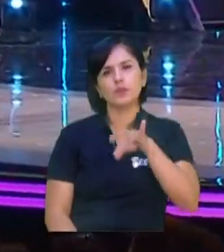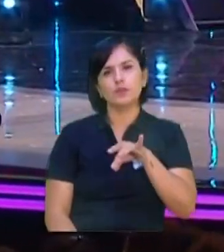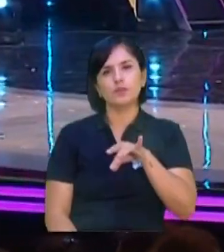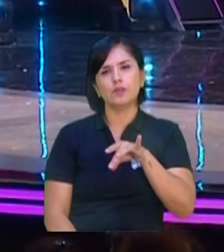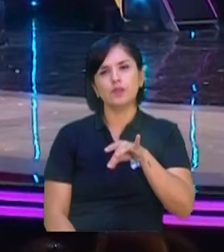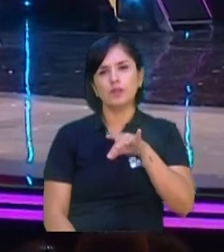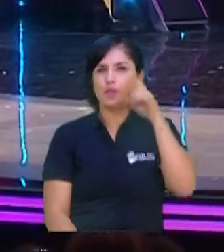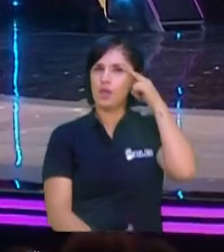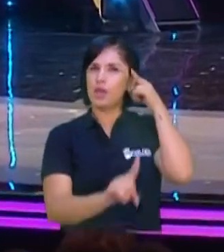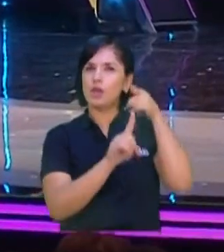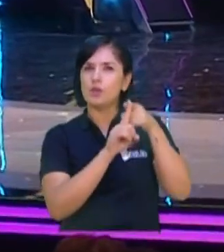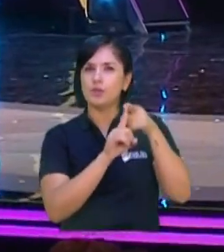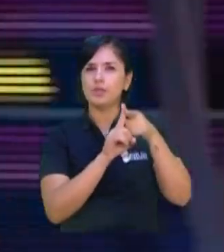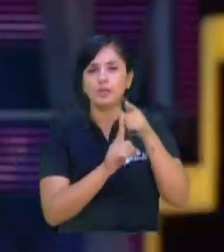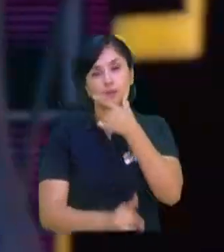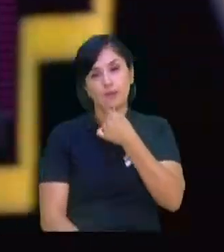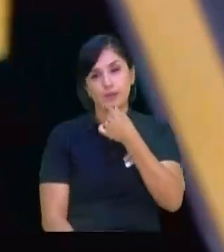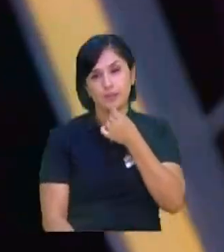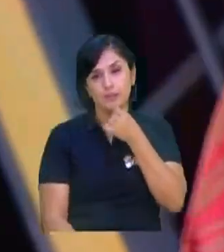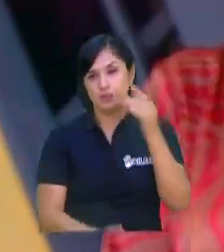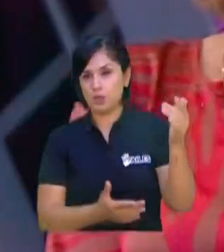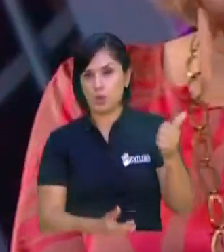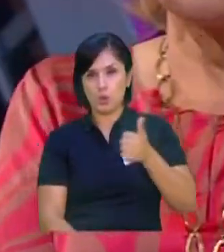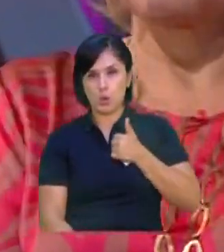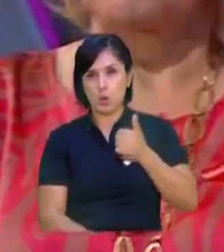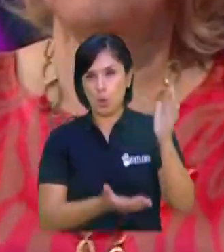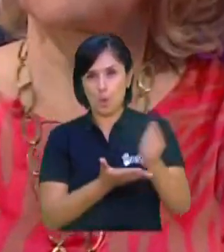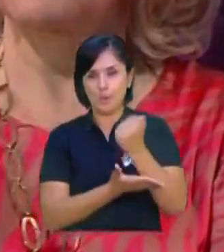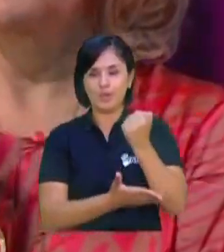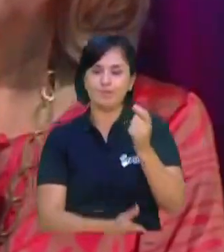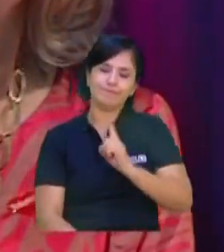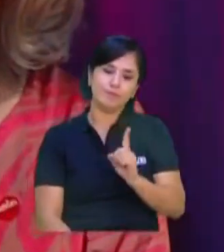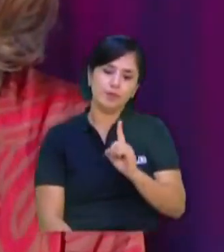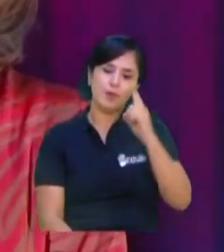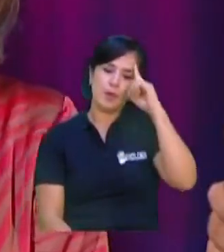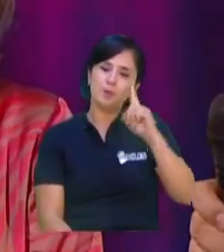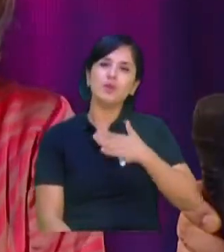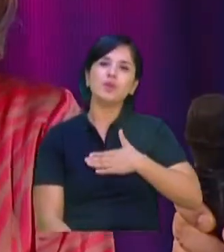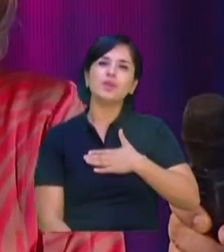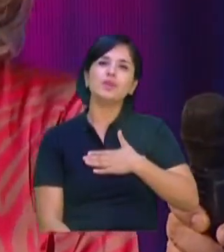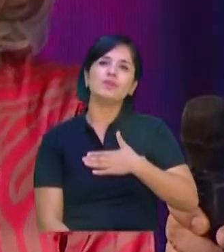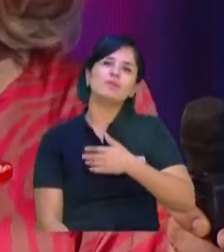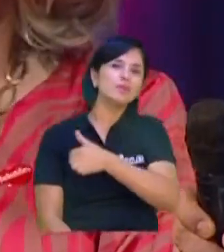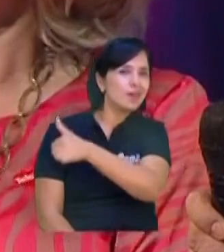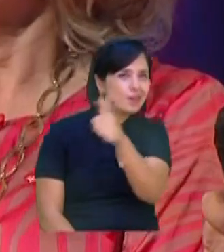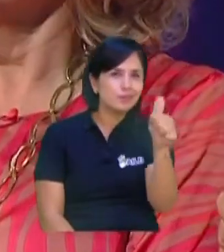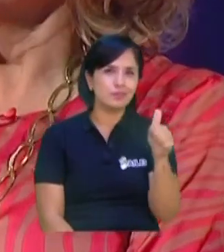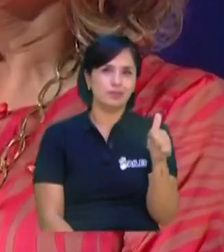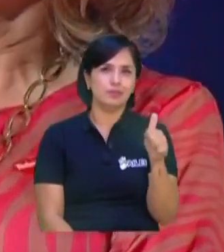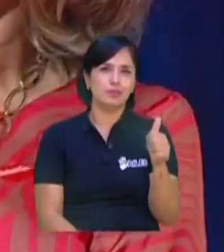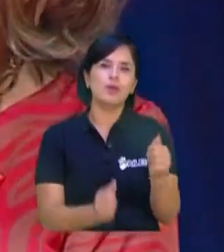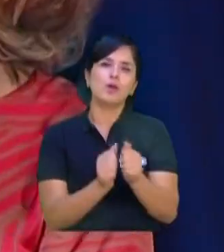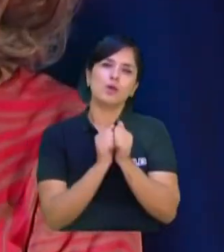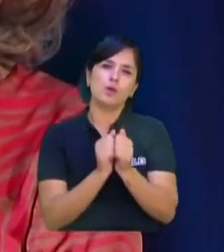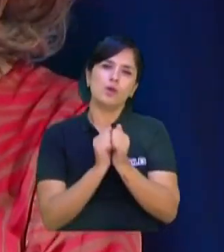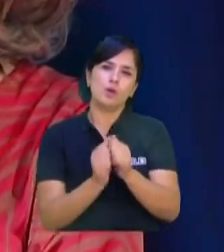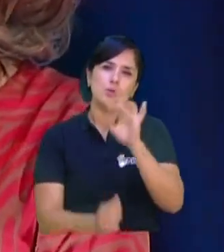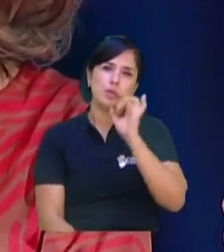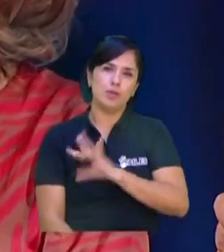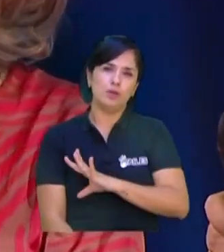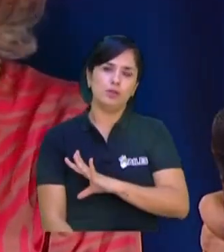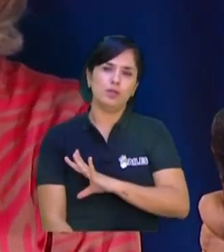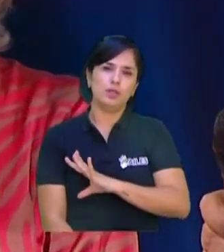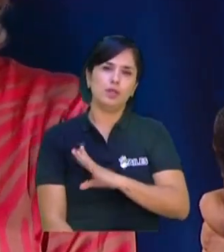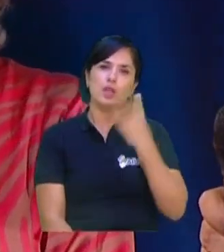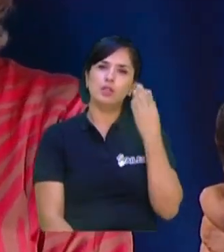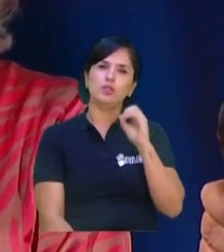que la meta de la Teletón nunca es fácil, así que quiero hacer un llamado del fondo del corazón a todos mis compatriotas a que en los